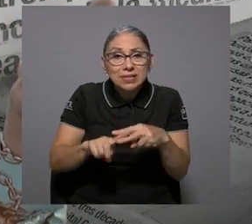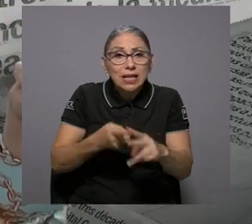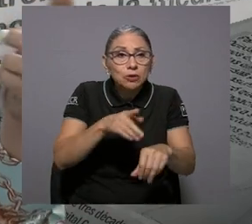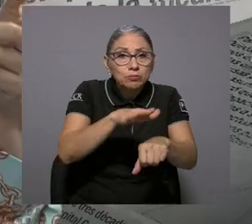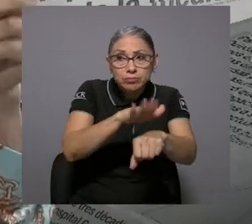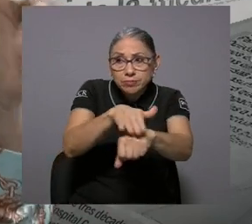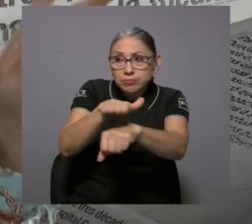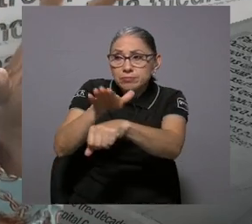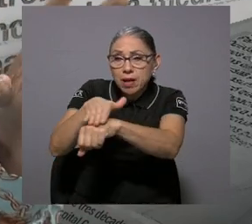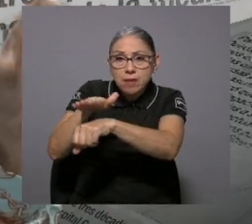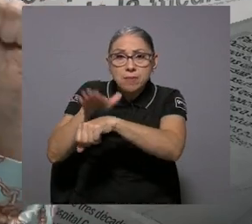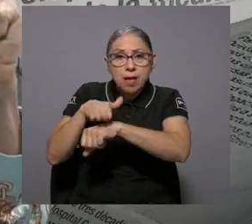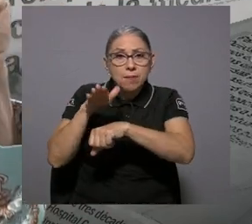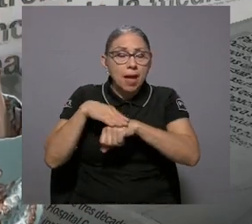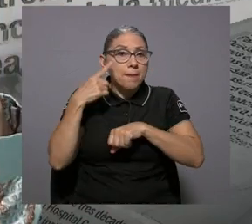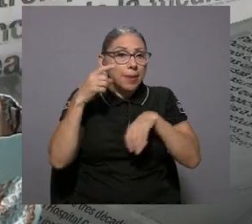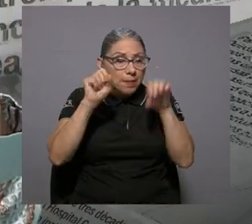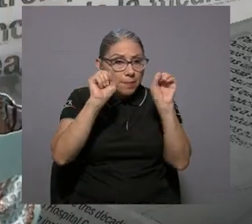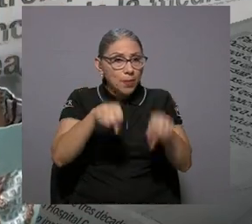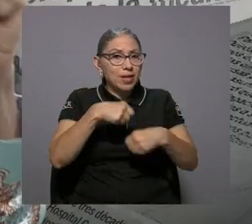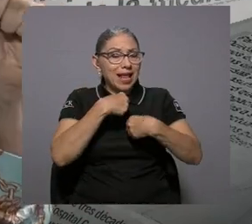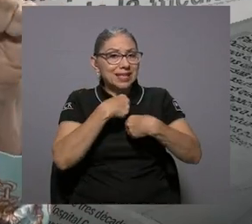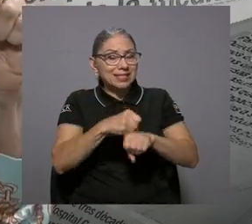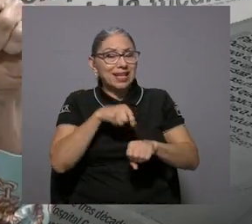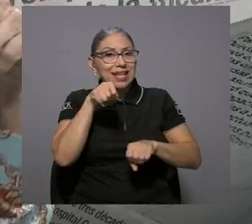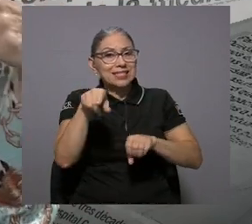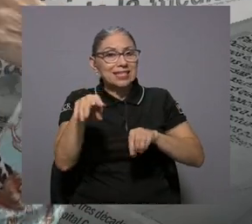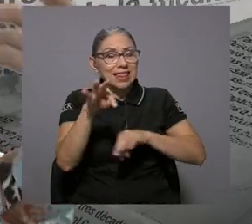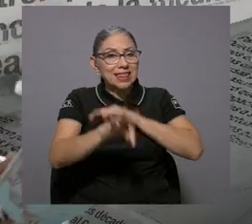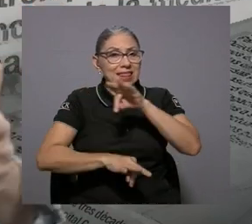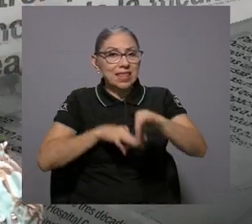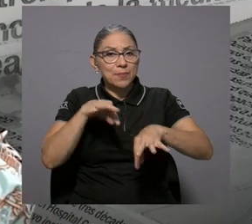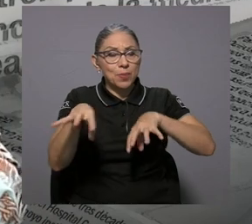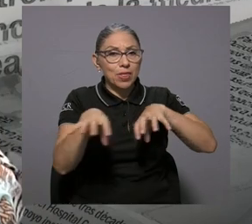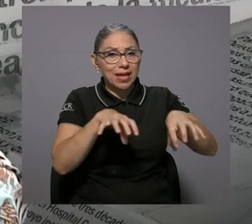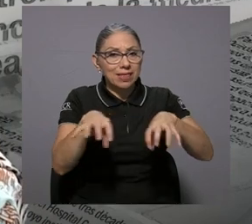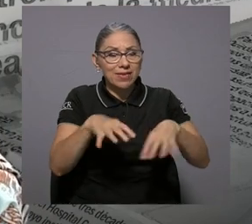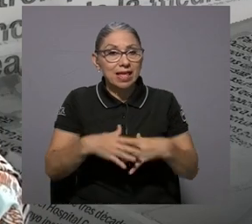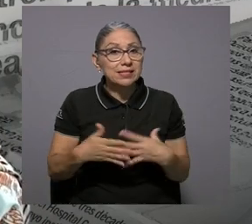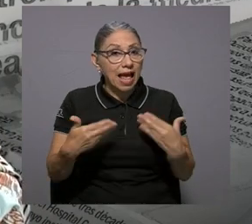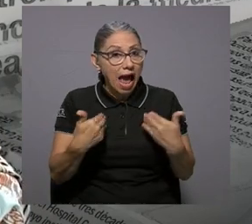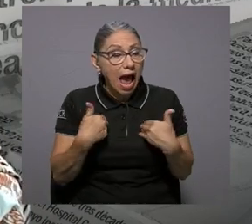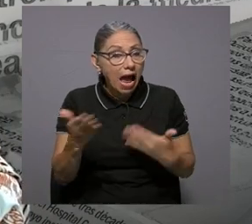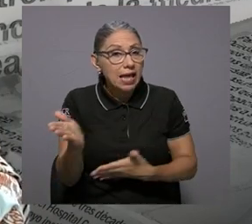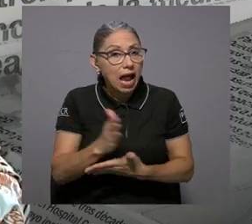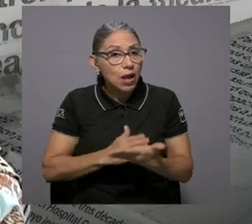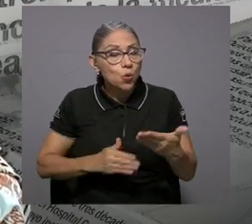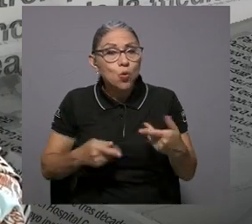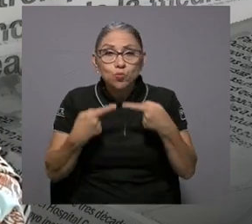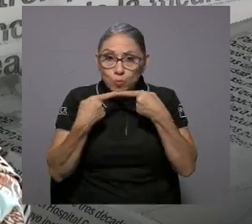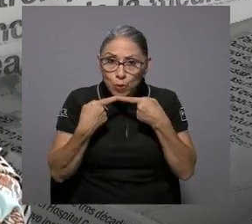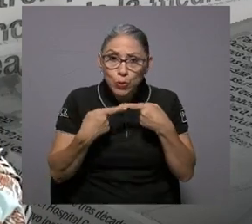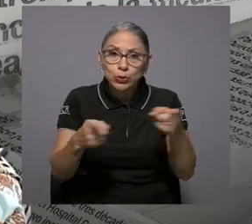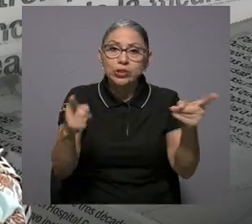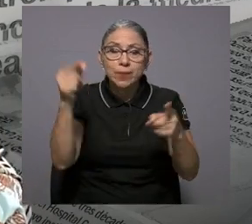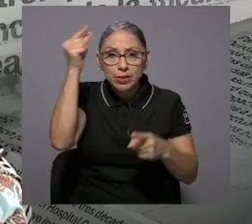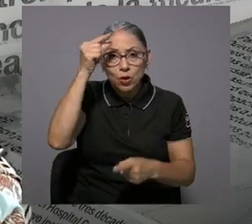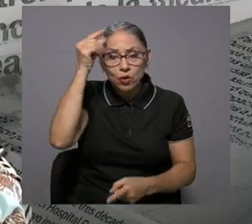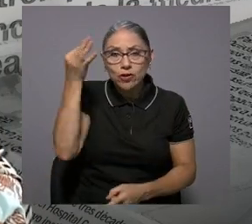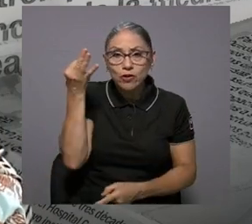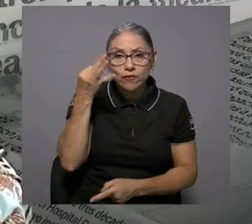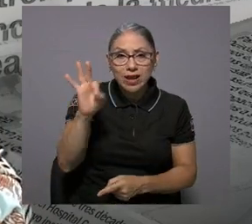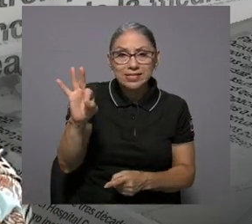para realizar ese tipo de actividades. ¿Hay algún pronunciamiento del gobierno francés